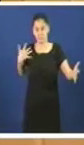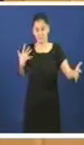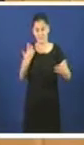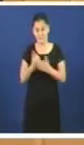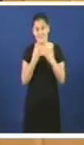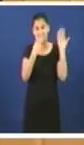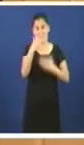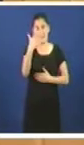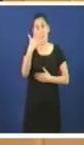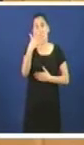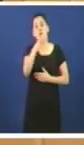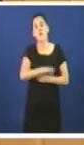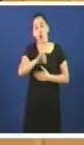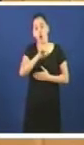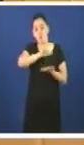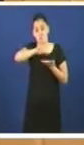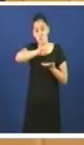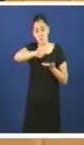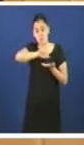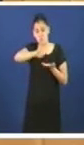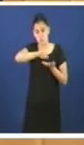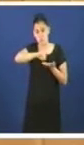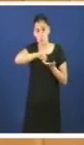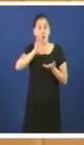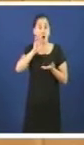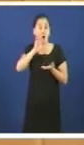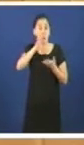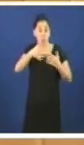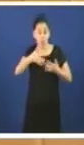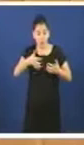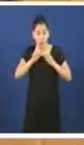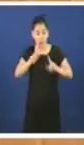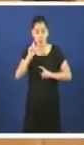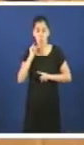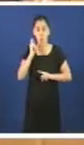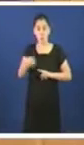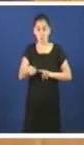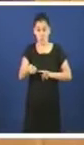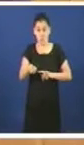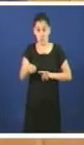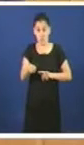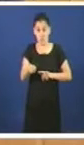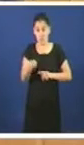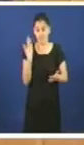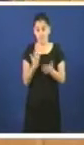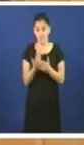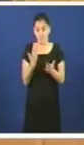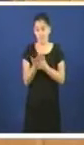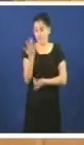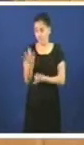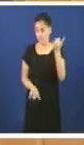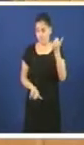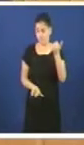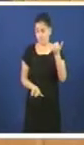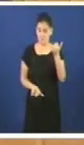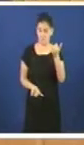descritas estas palabras comprobamos como precisamente en un caso de xustiza pues francamente no una evolución tanto a cousa como